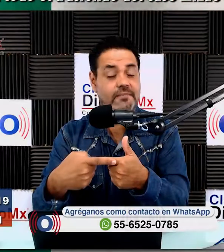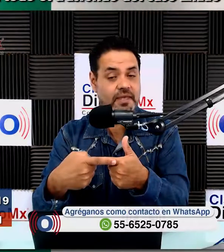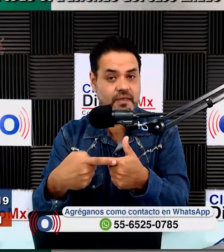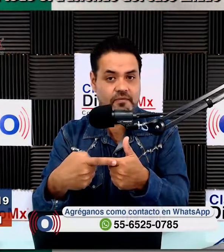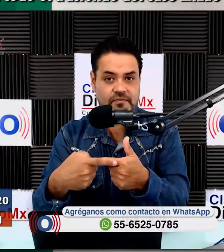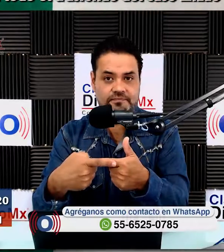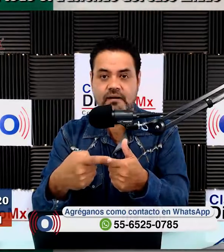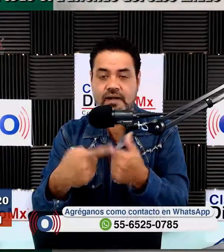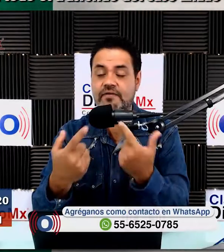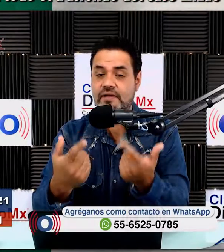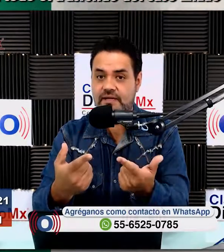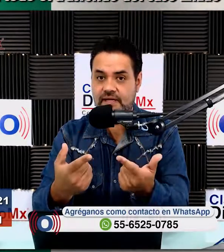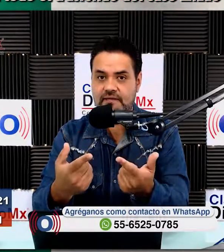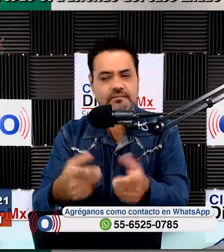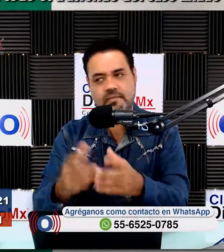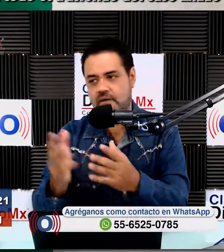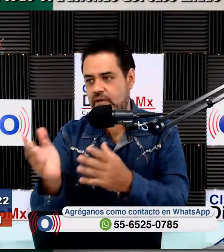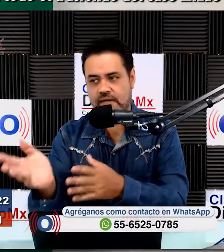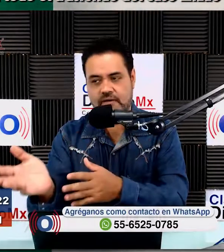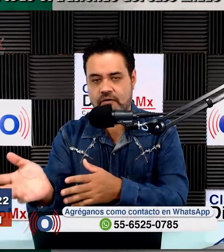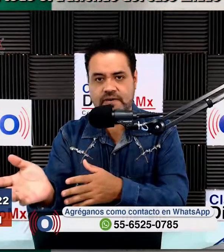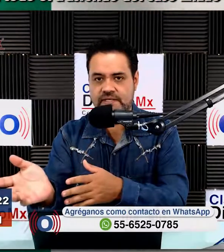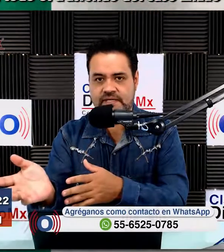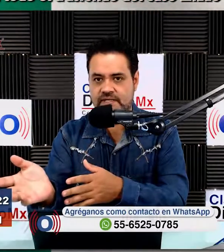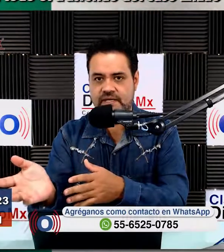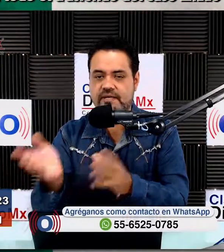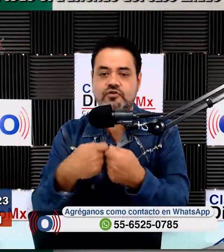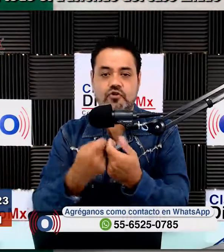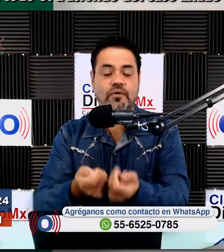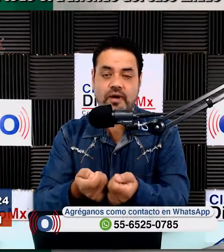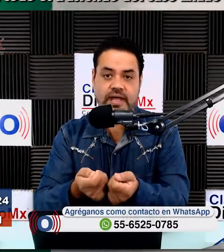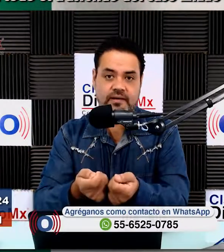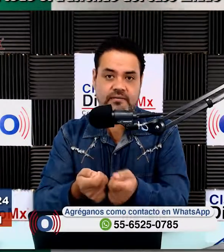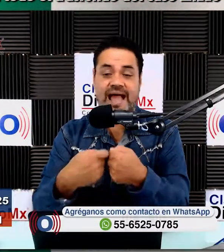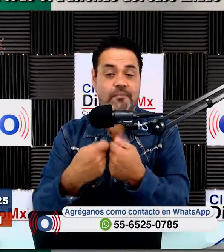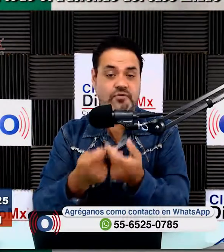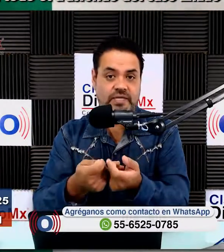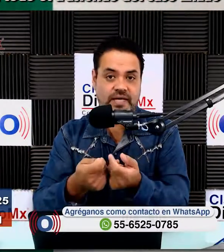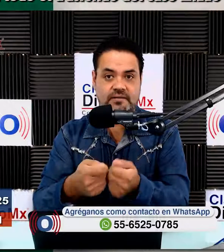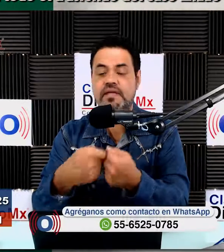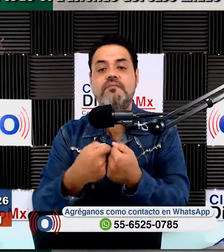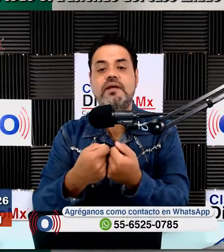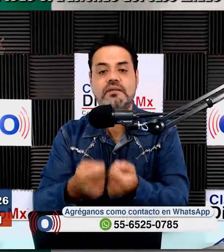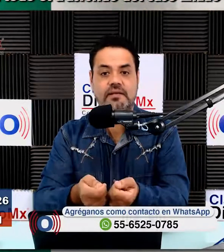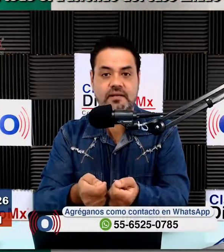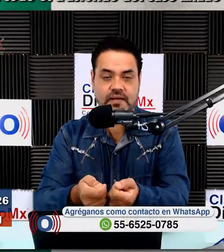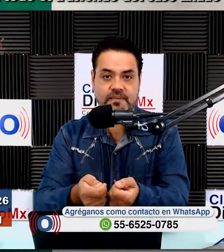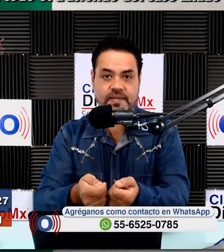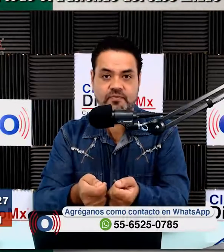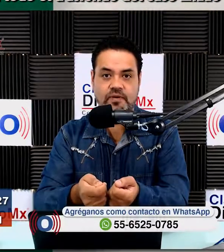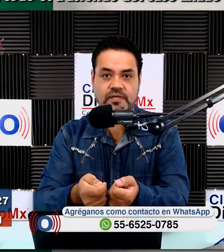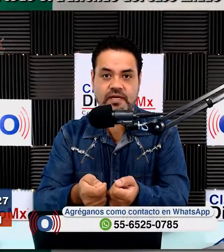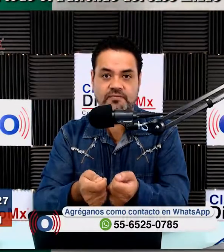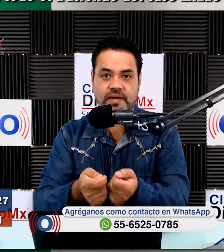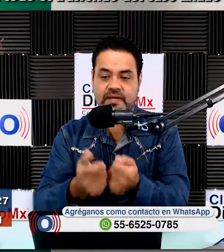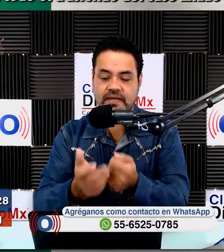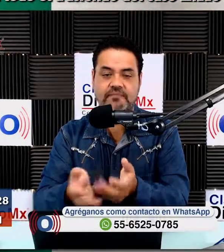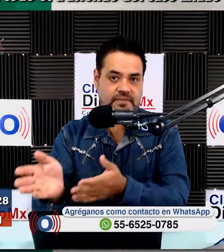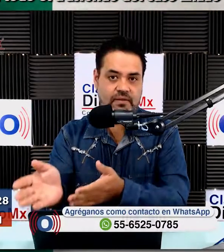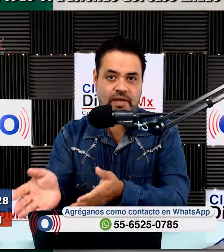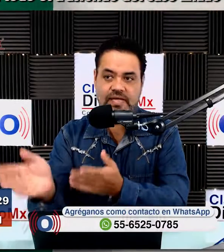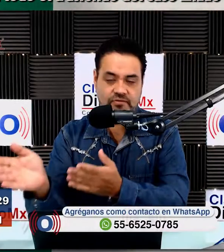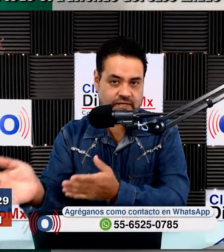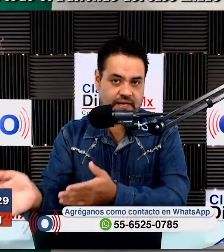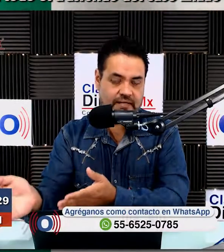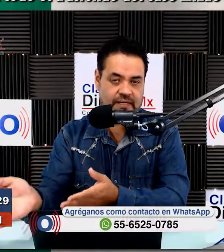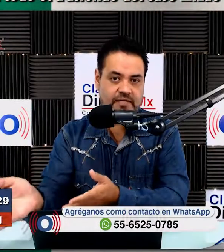Odebrecht en México. La finalidad, lo que Odebrecht hacía, sobornar, apostar, invertir en campañas políticas para que,